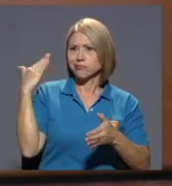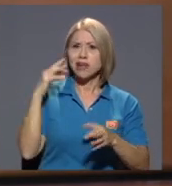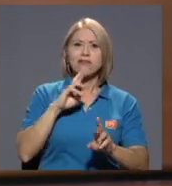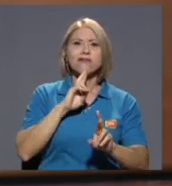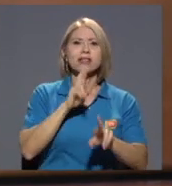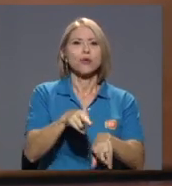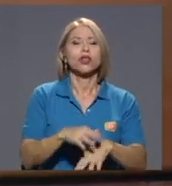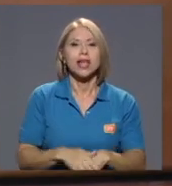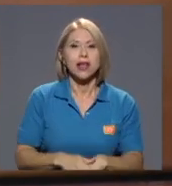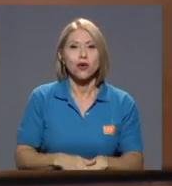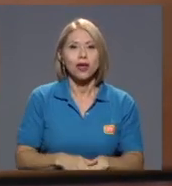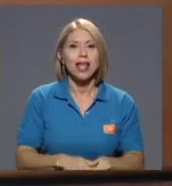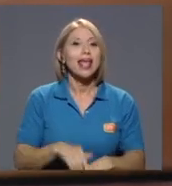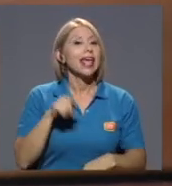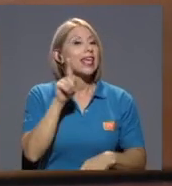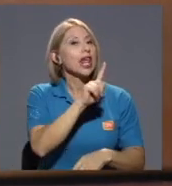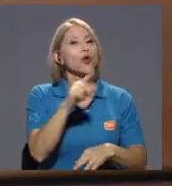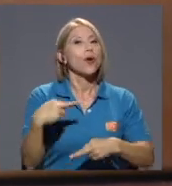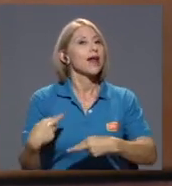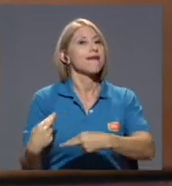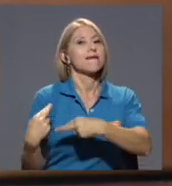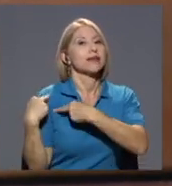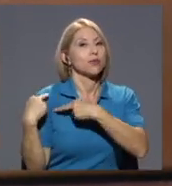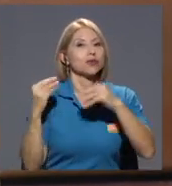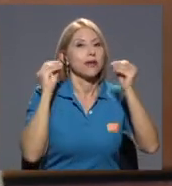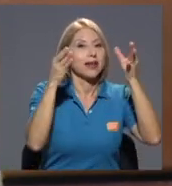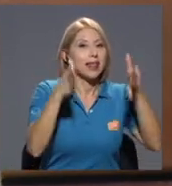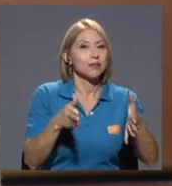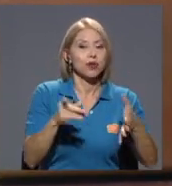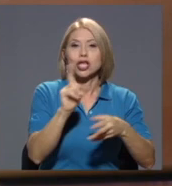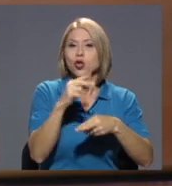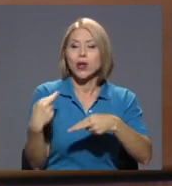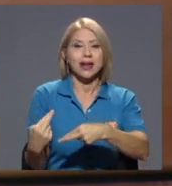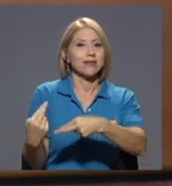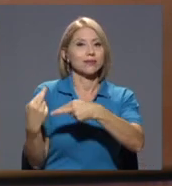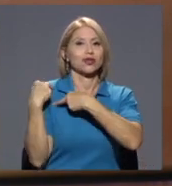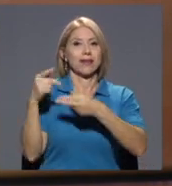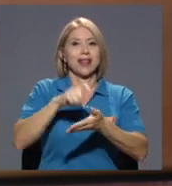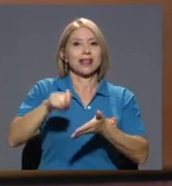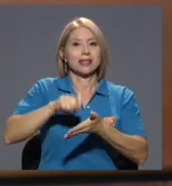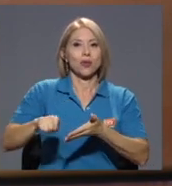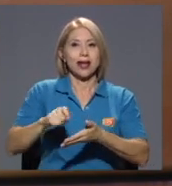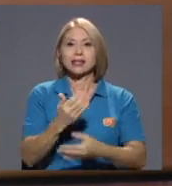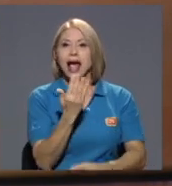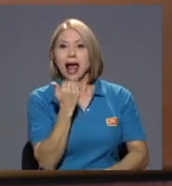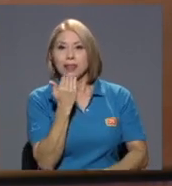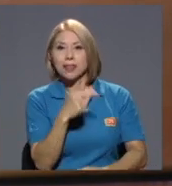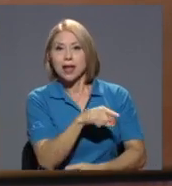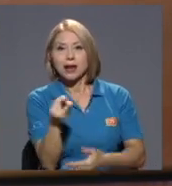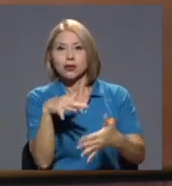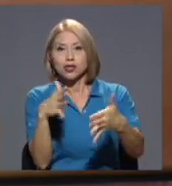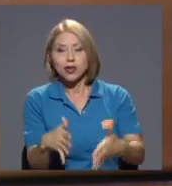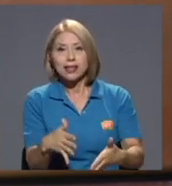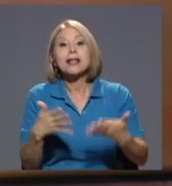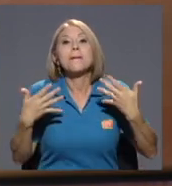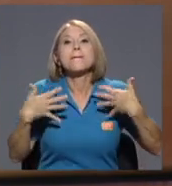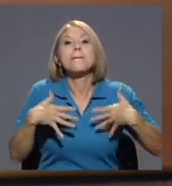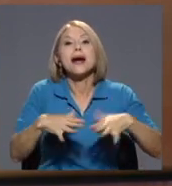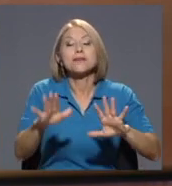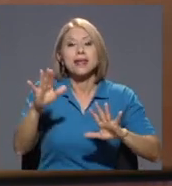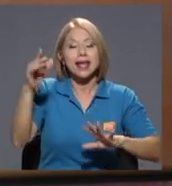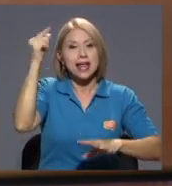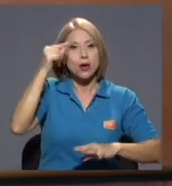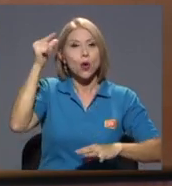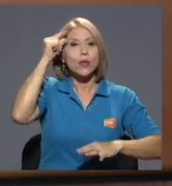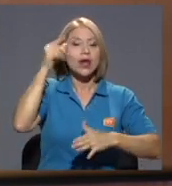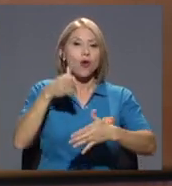del personal docente ni directamente de las escuelas porque más bien desde el gobierno hubo afectaciones directa programa